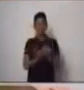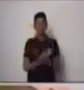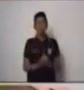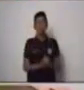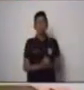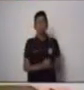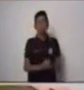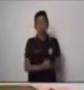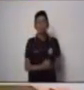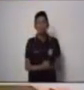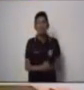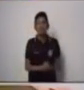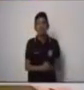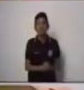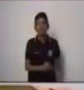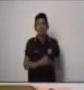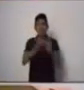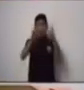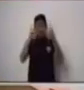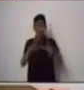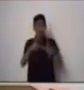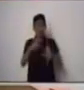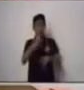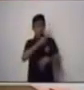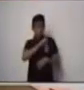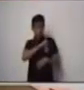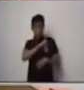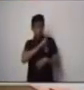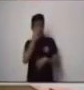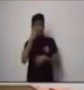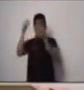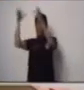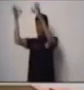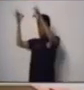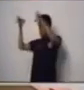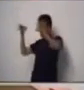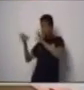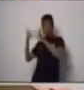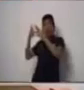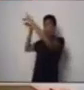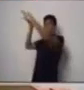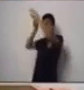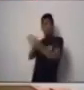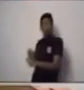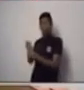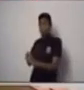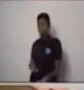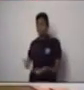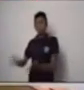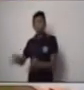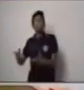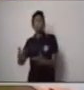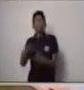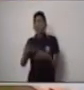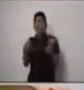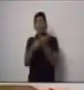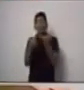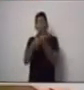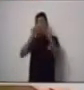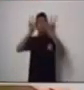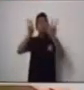Muy bien. Vamos a despedir entonces al amigo dinosaurio porque ya nos apoyó con esta actividad